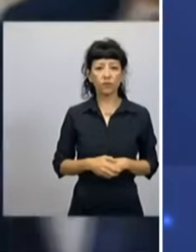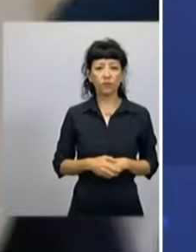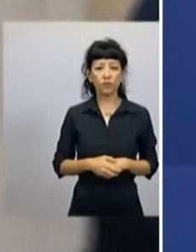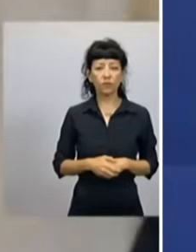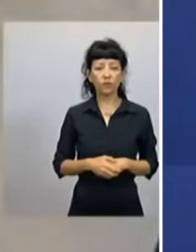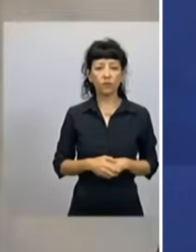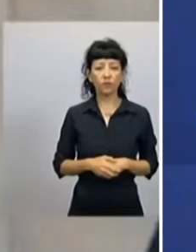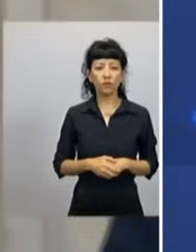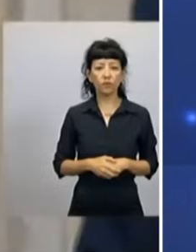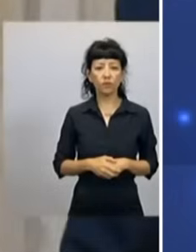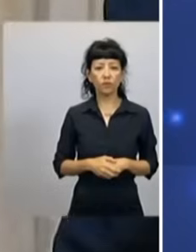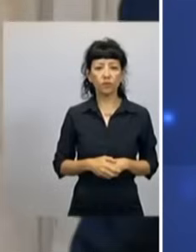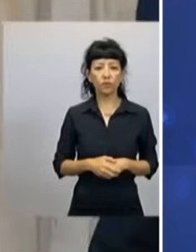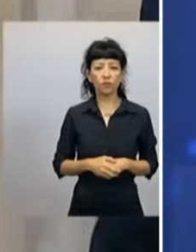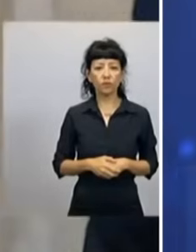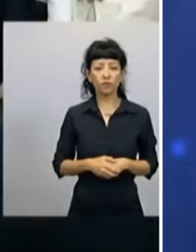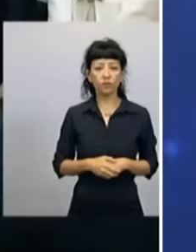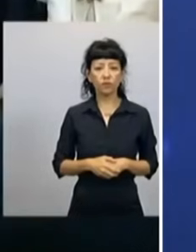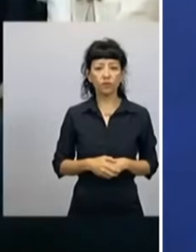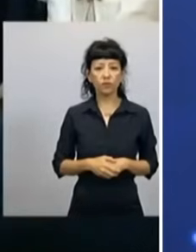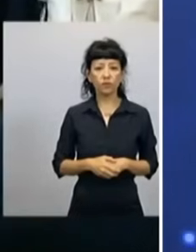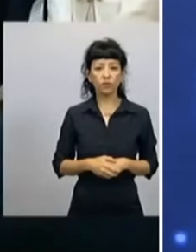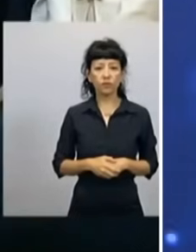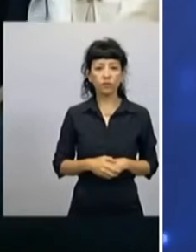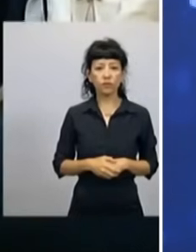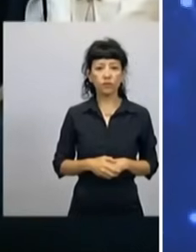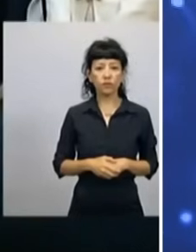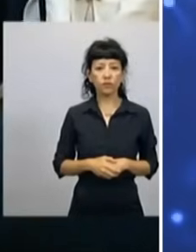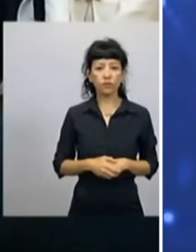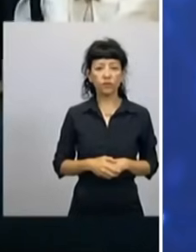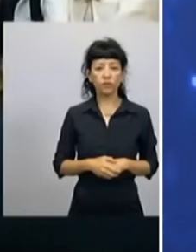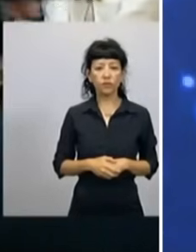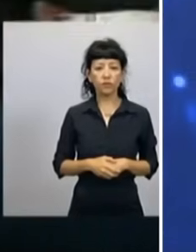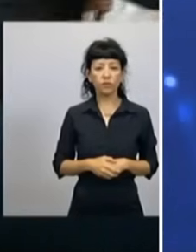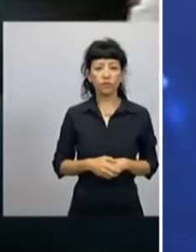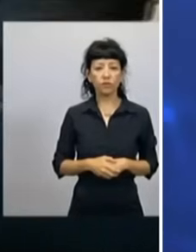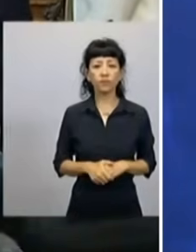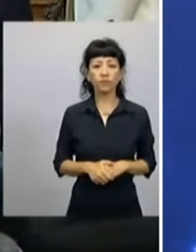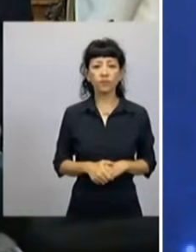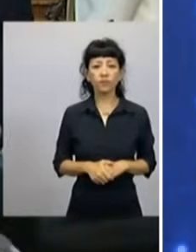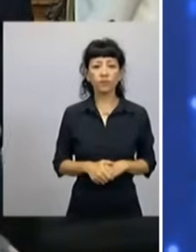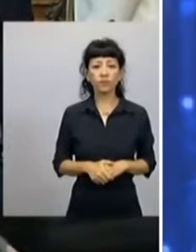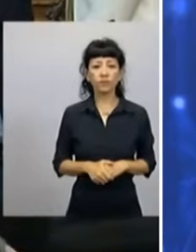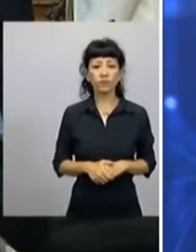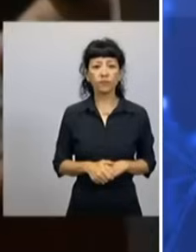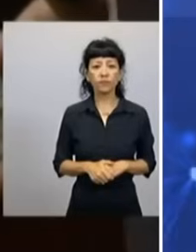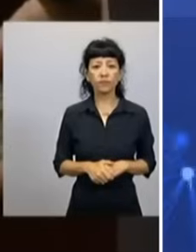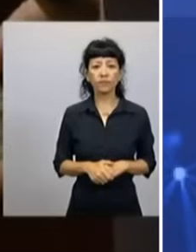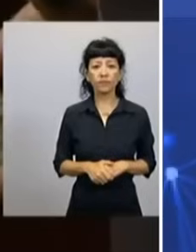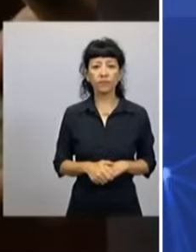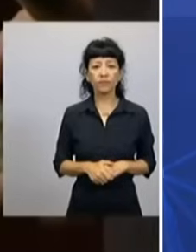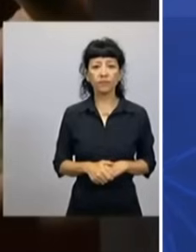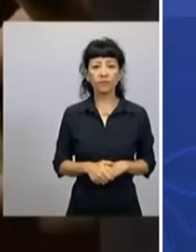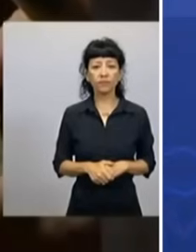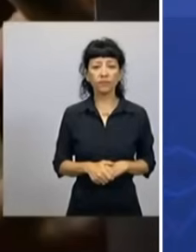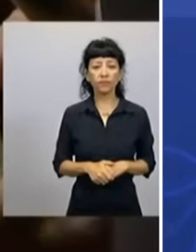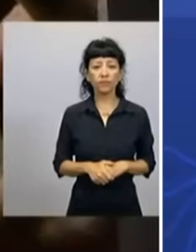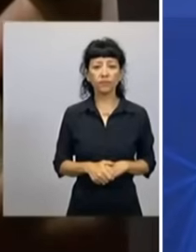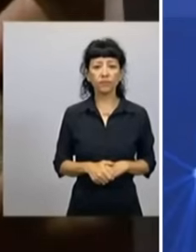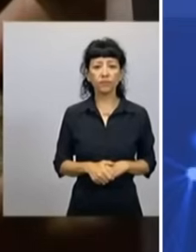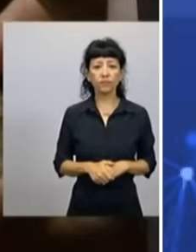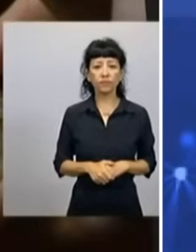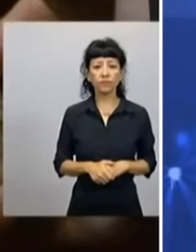una actualización de 140% en un mes, Mónica. Por lo tanto, es muy difícil decir si los argentinos, a